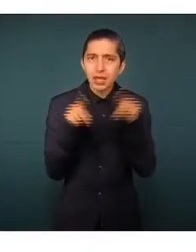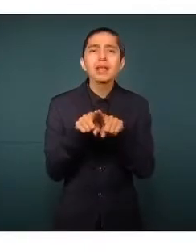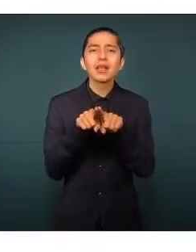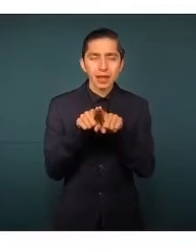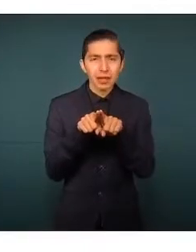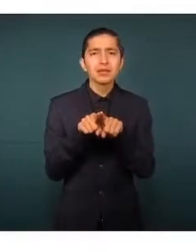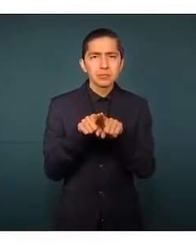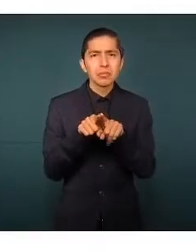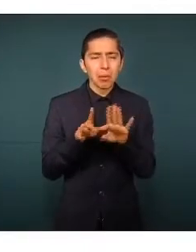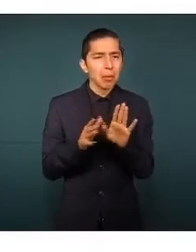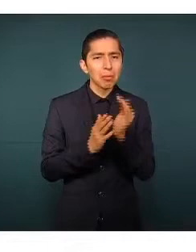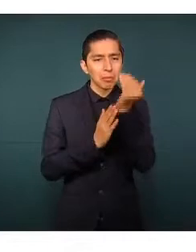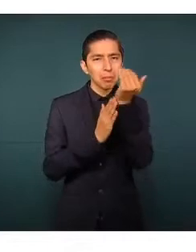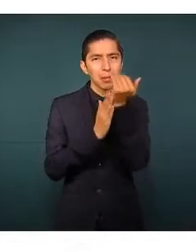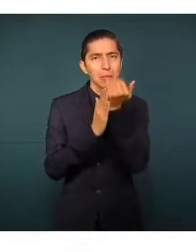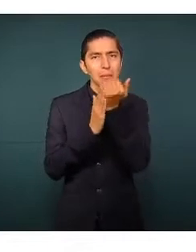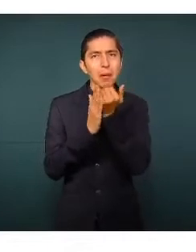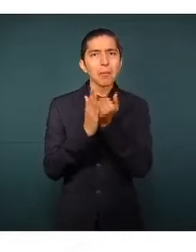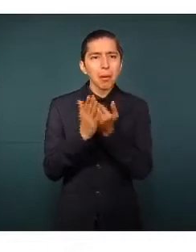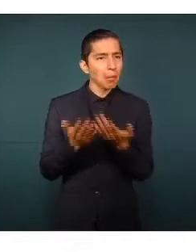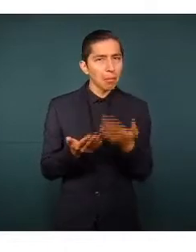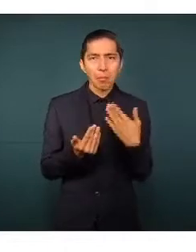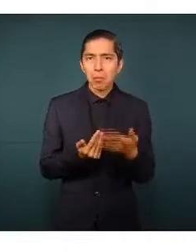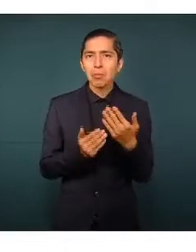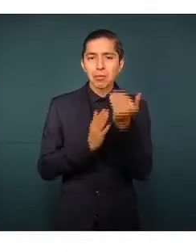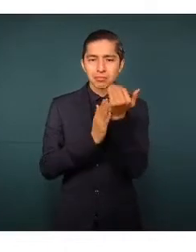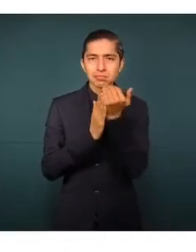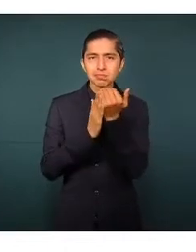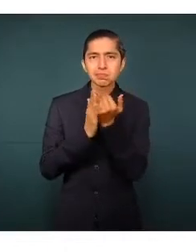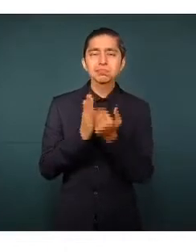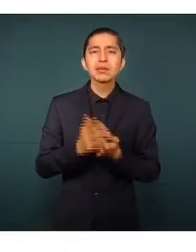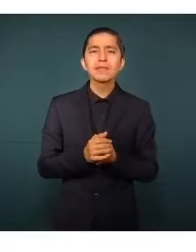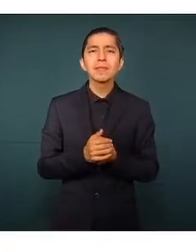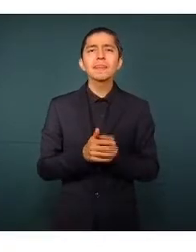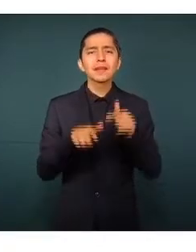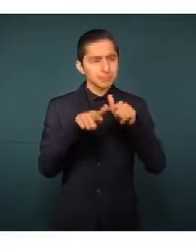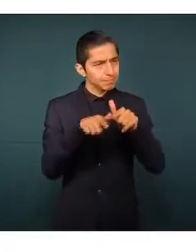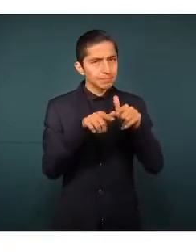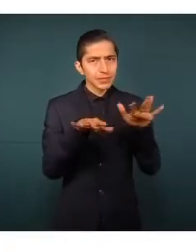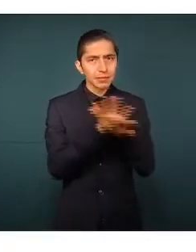una tendencia a la baja, mínima, pero a la baja. Adelante.